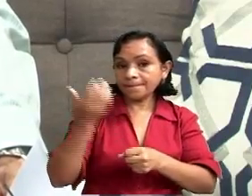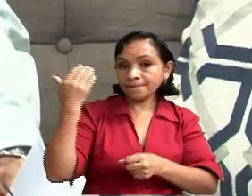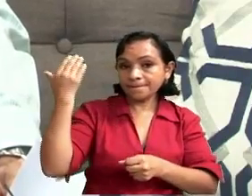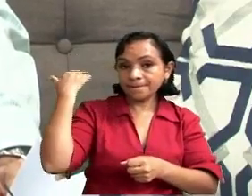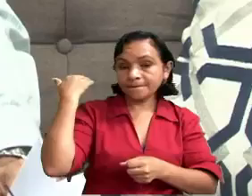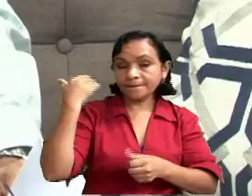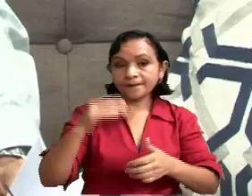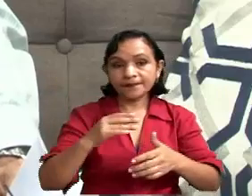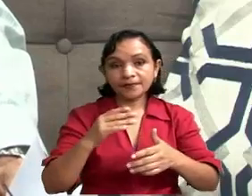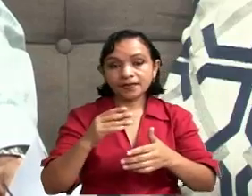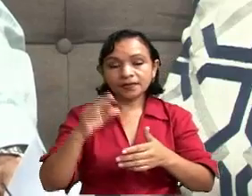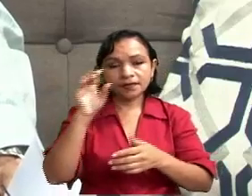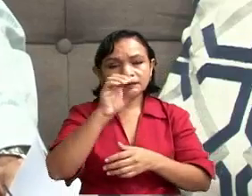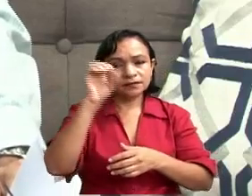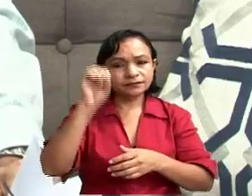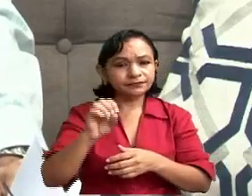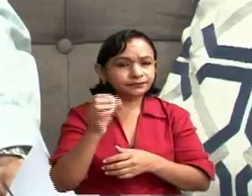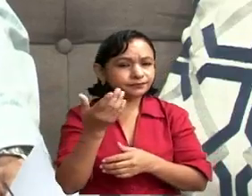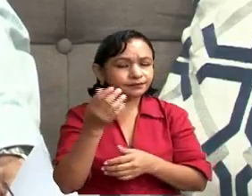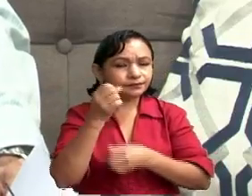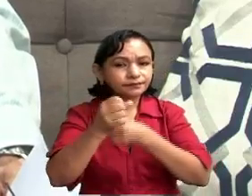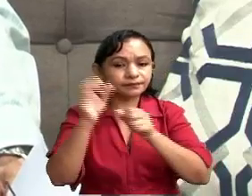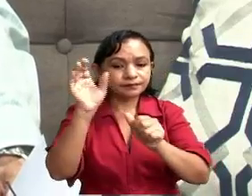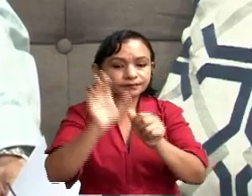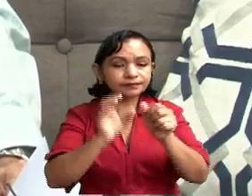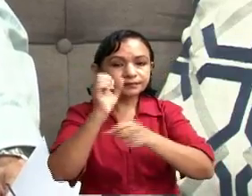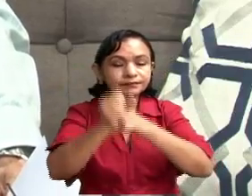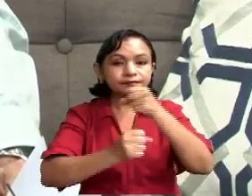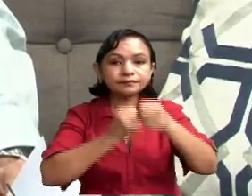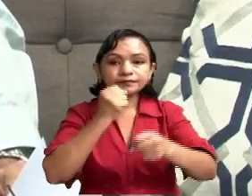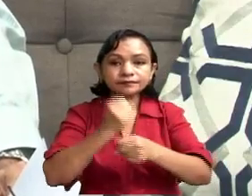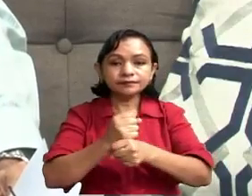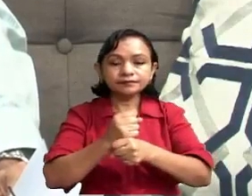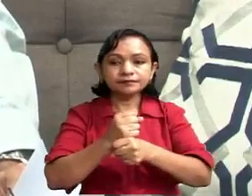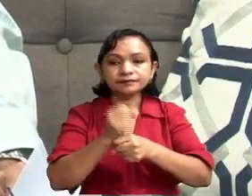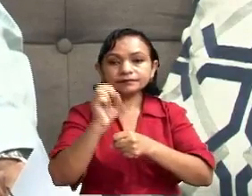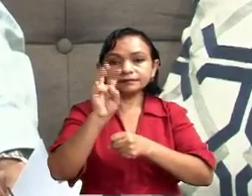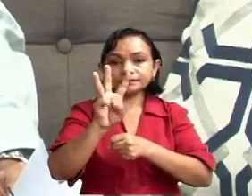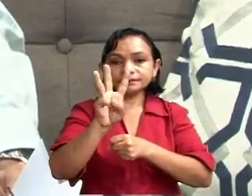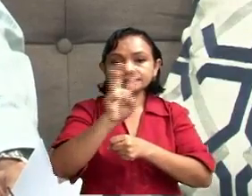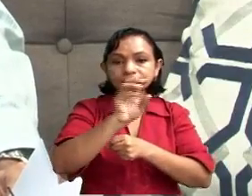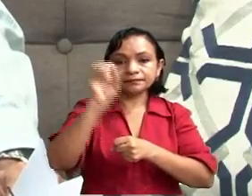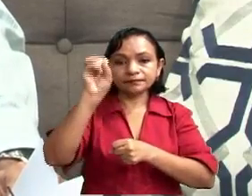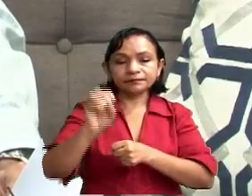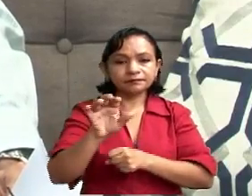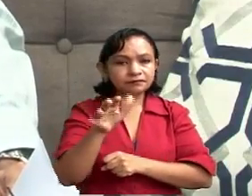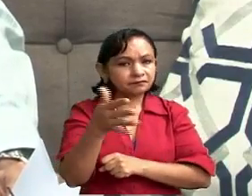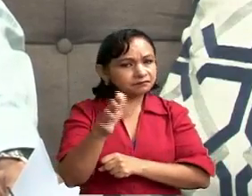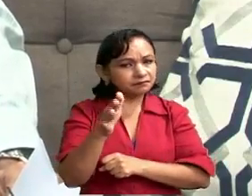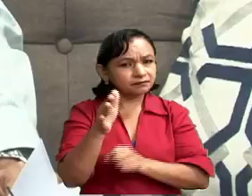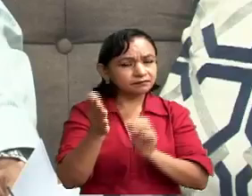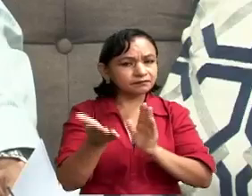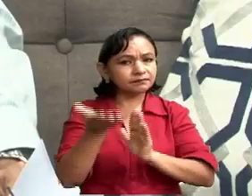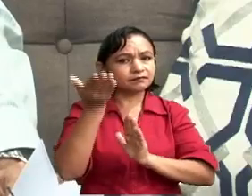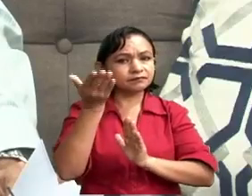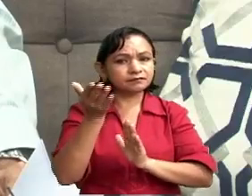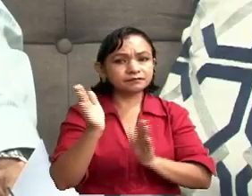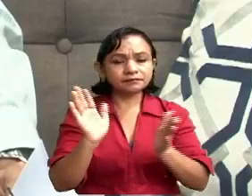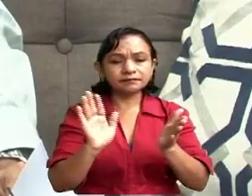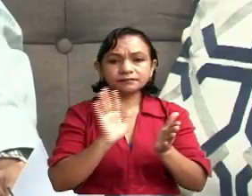nivel promedio anual de inflación fue un poco más del 3%. O sea,